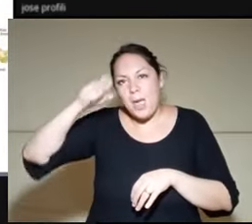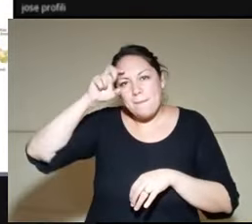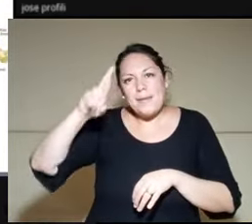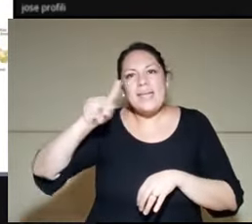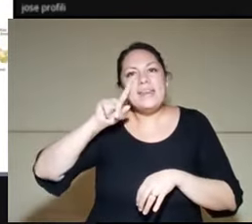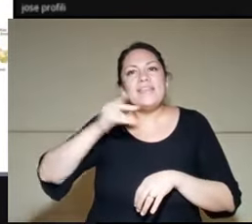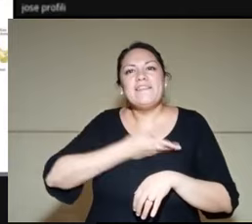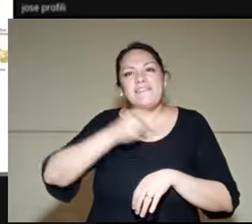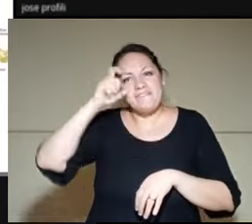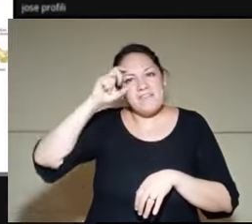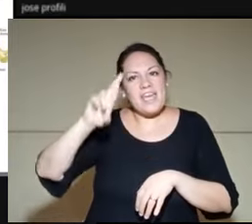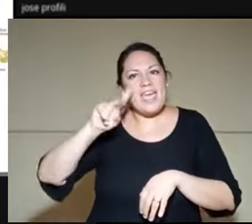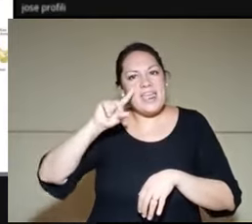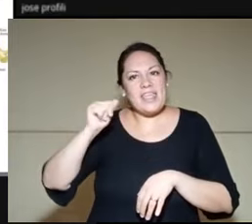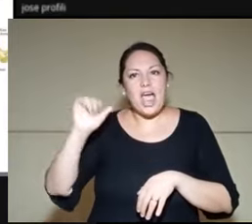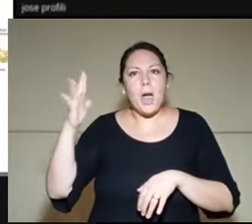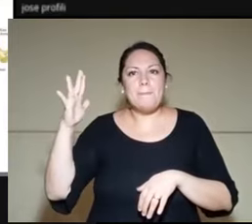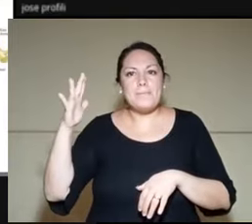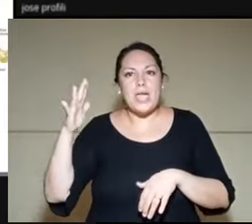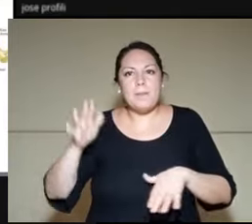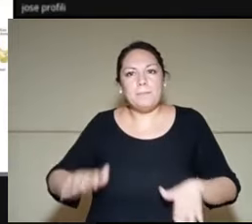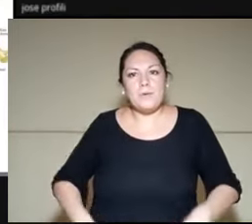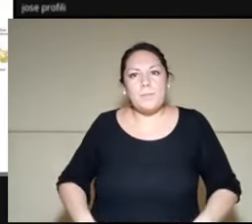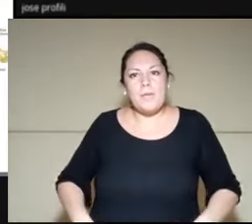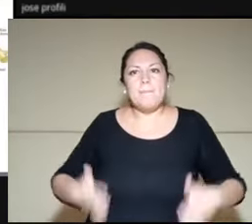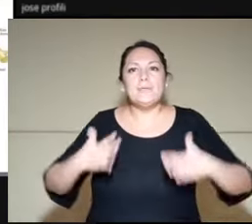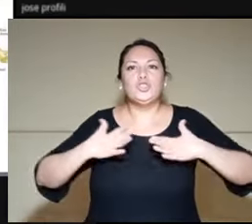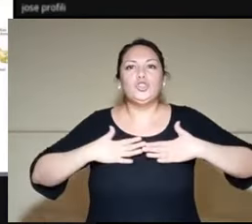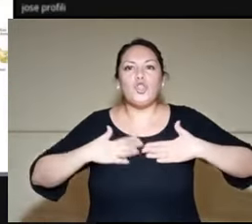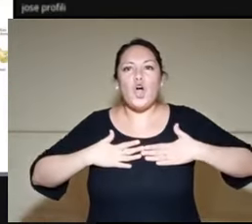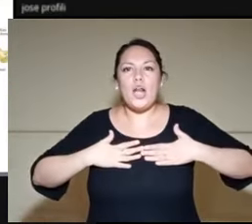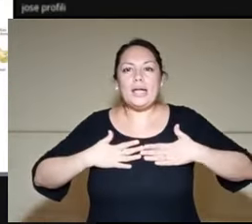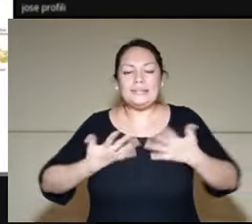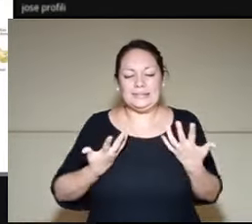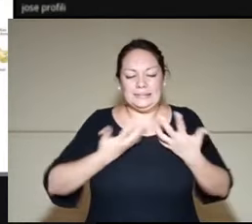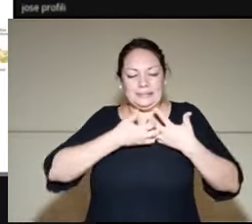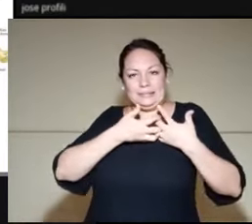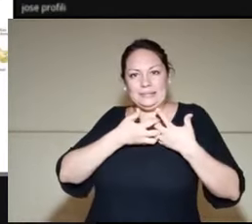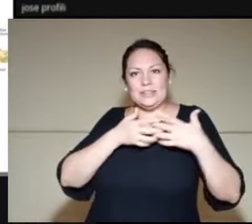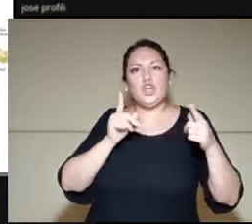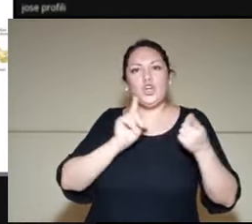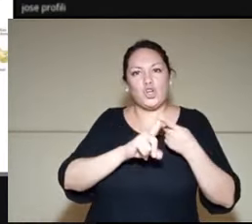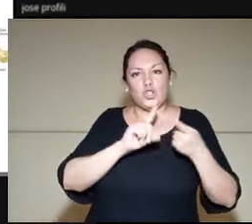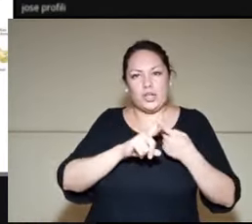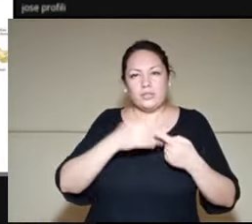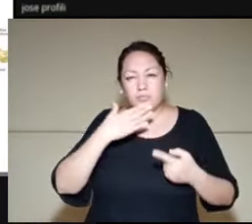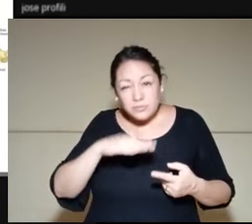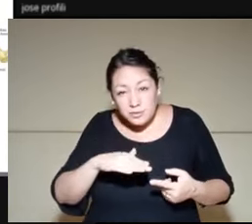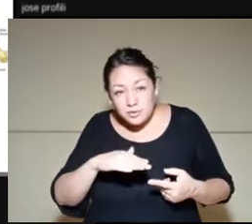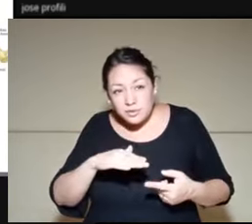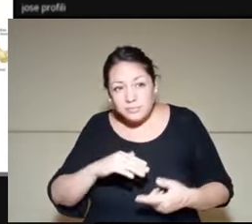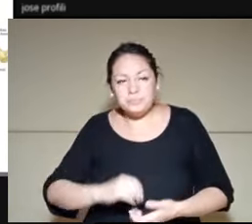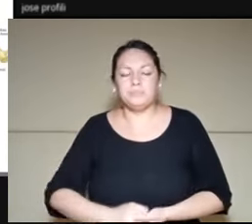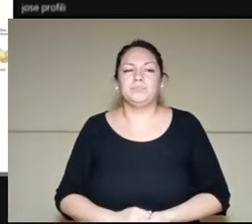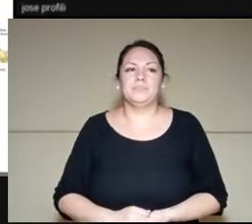en contacto ya con los miembros, o con el tórax y el abdomen.